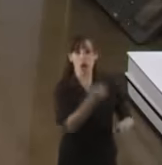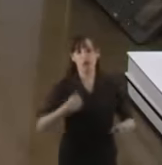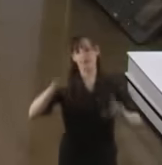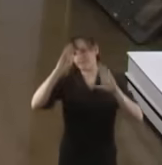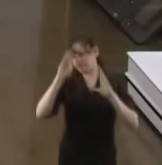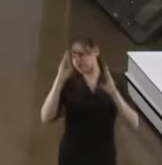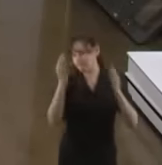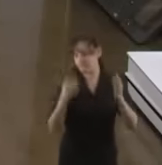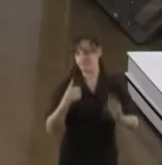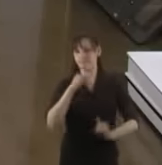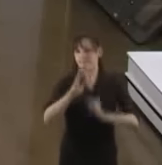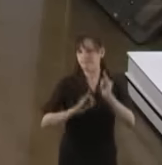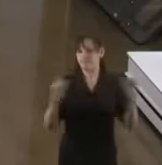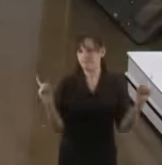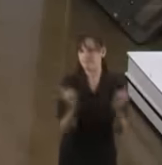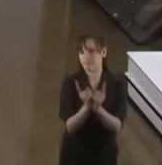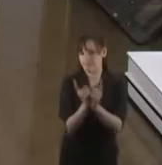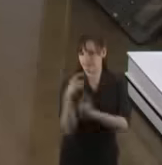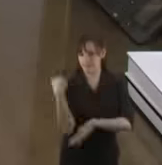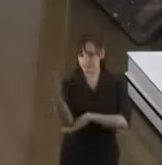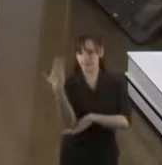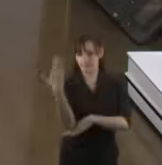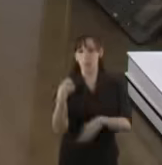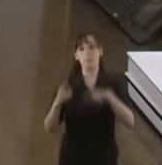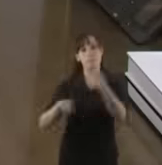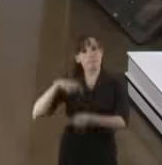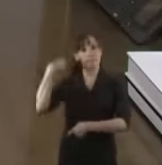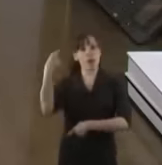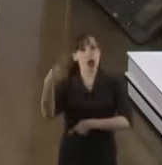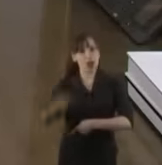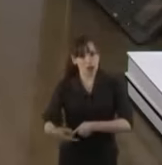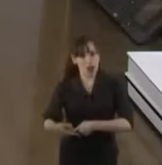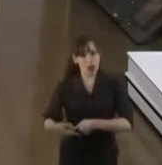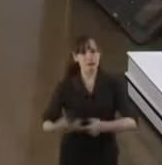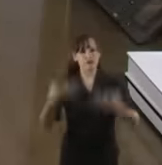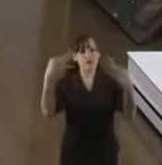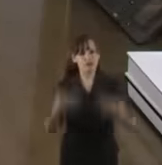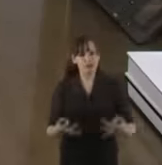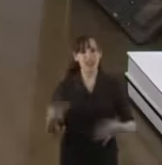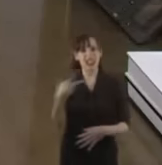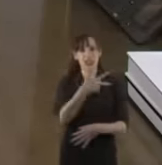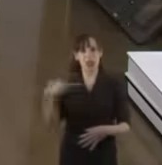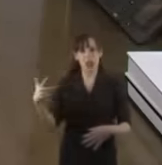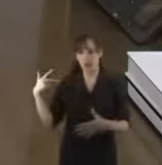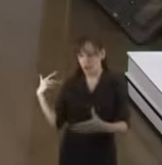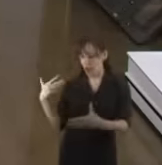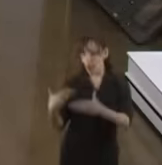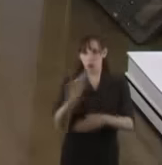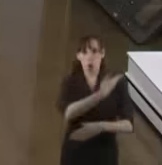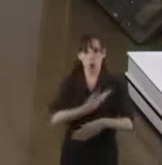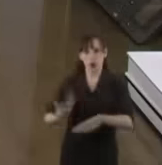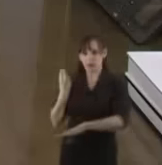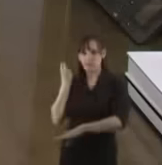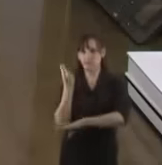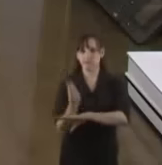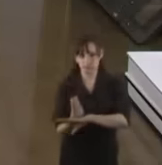un breve mensaje mañana se cumplirán las tres primeras semanas Desde que asumimos la conducción de la nación